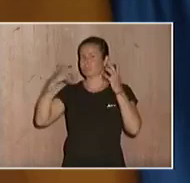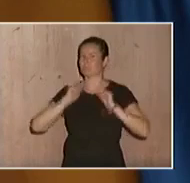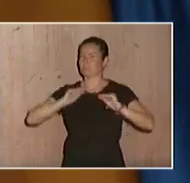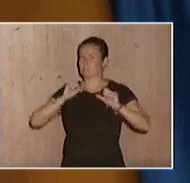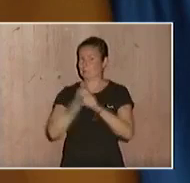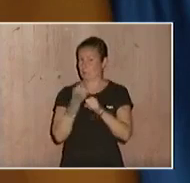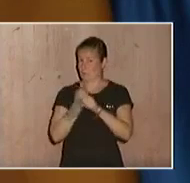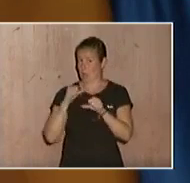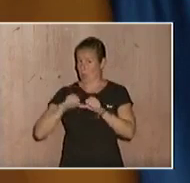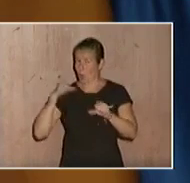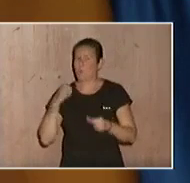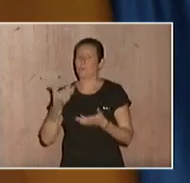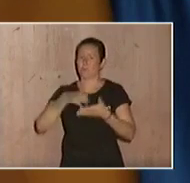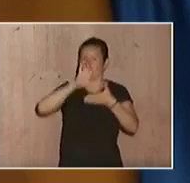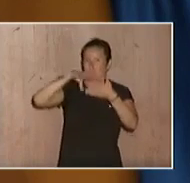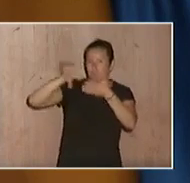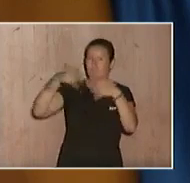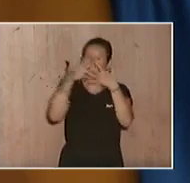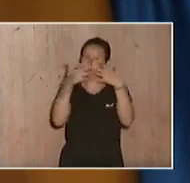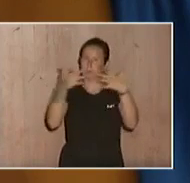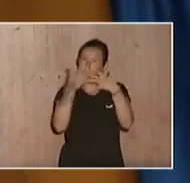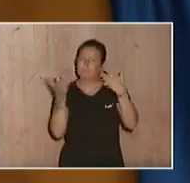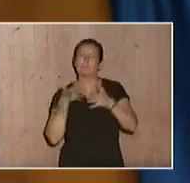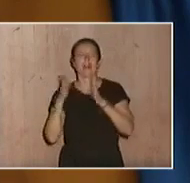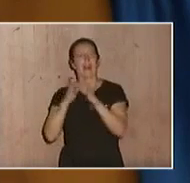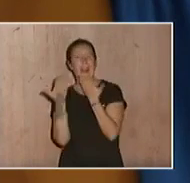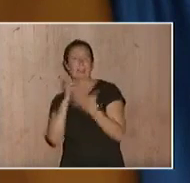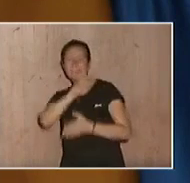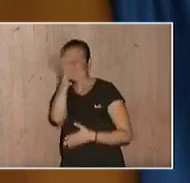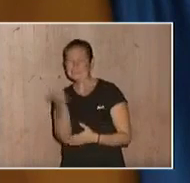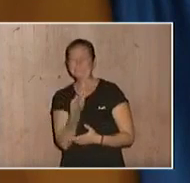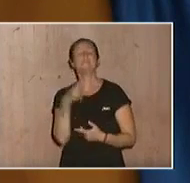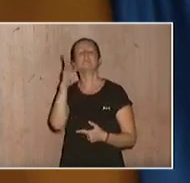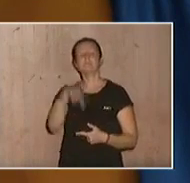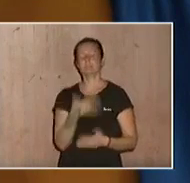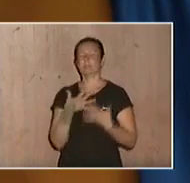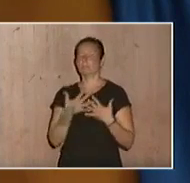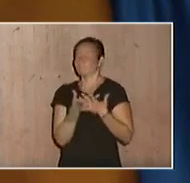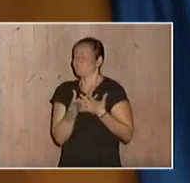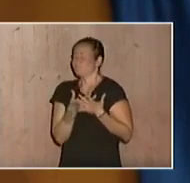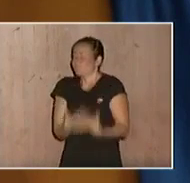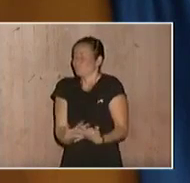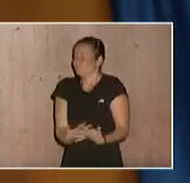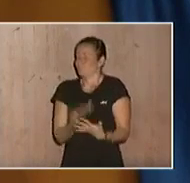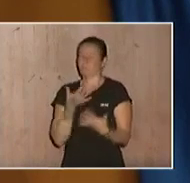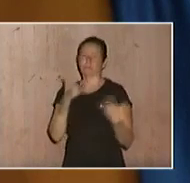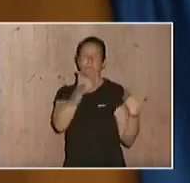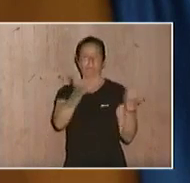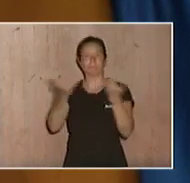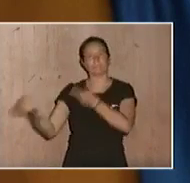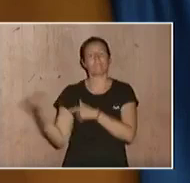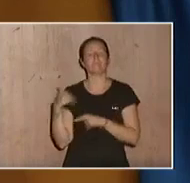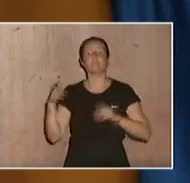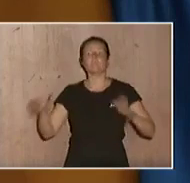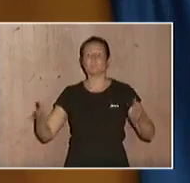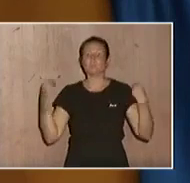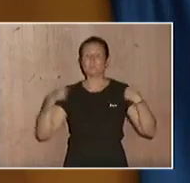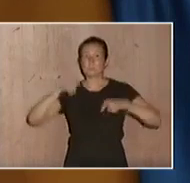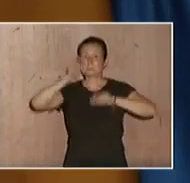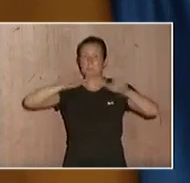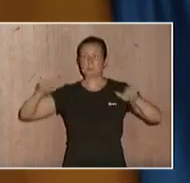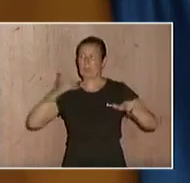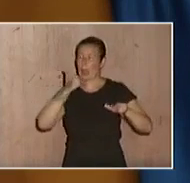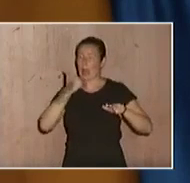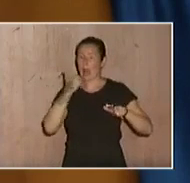de su trabajo, sus artículos, sus libros, es su generosidad al dar crédito a todos aquellos que de alguna